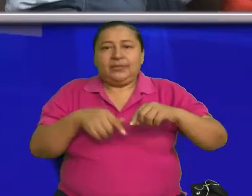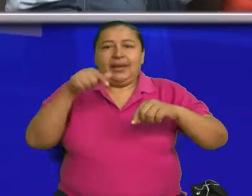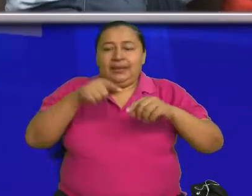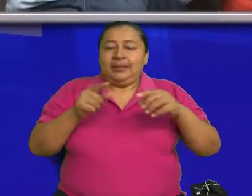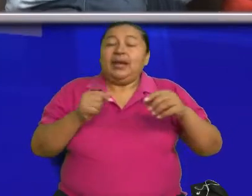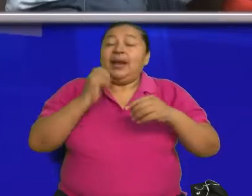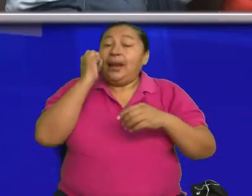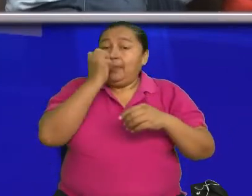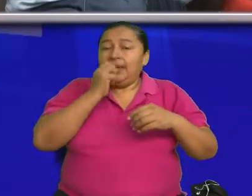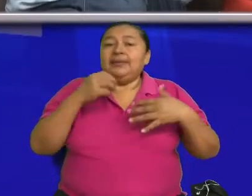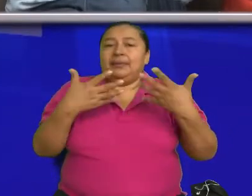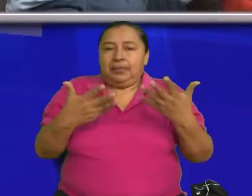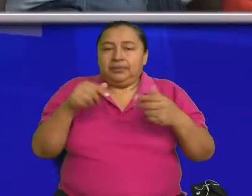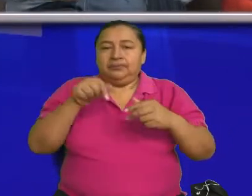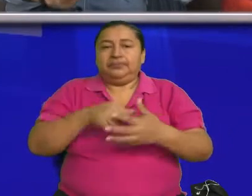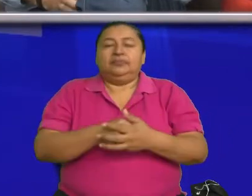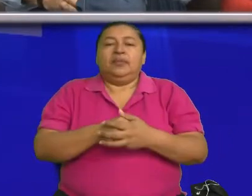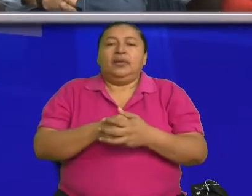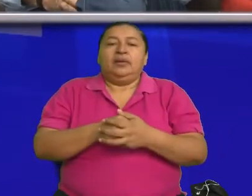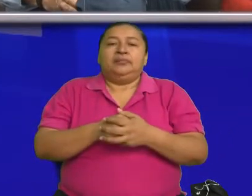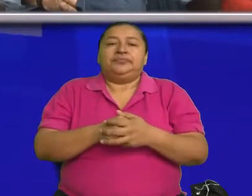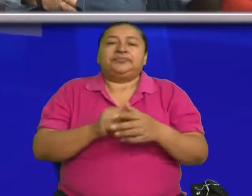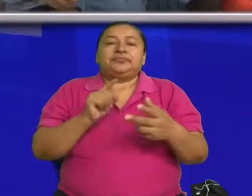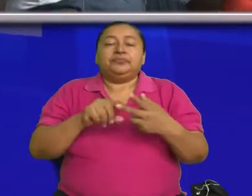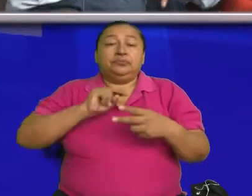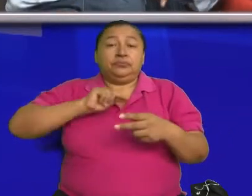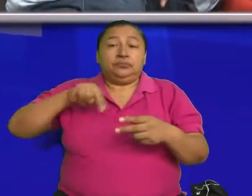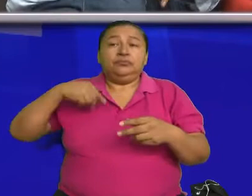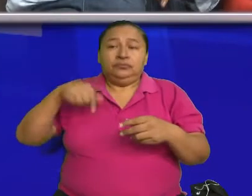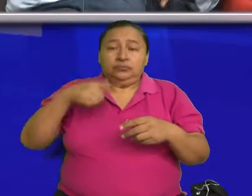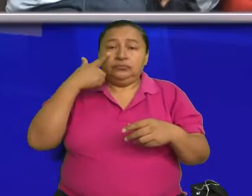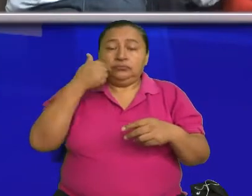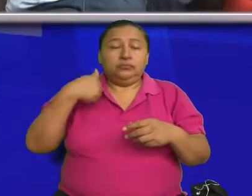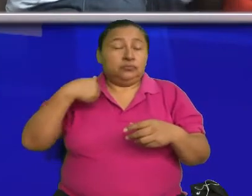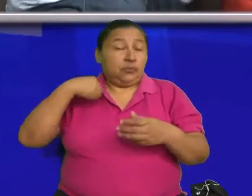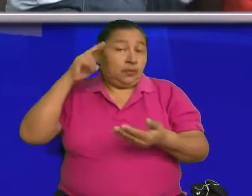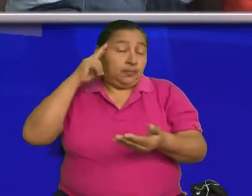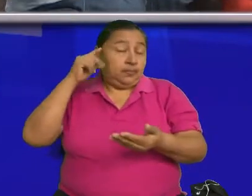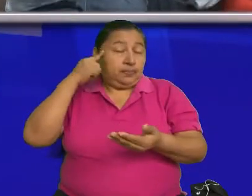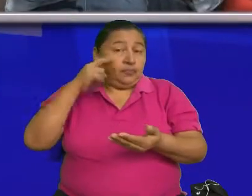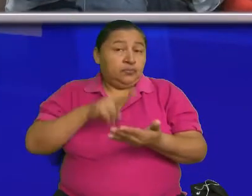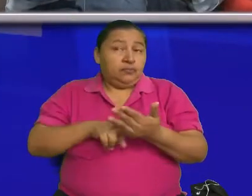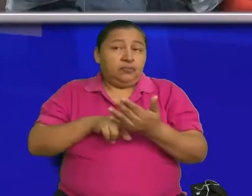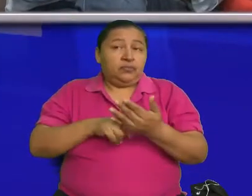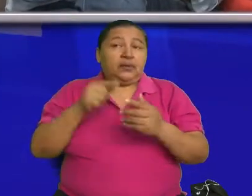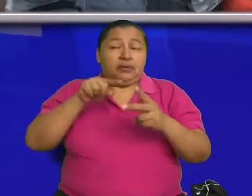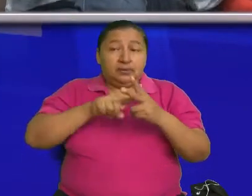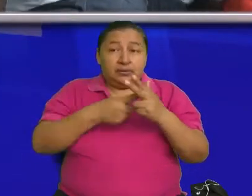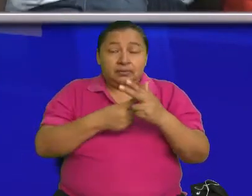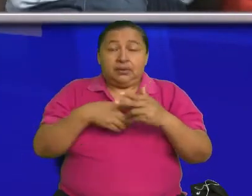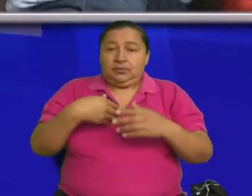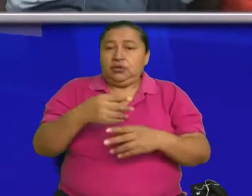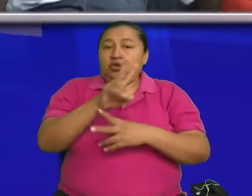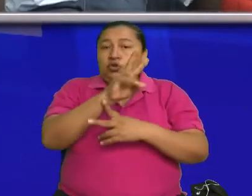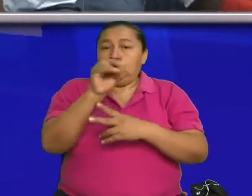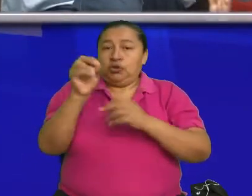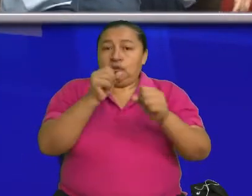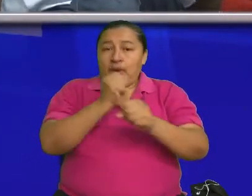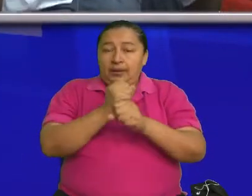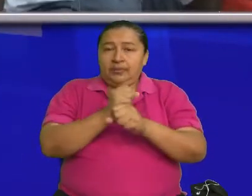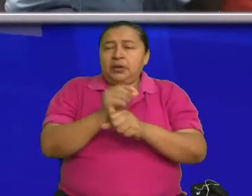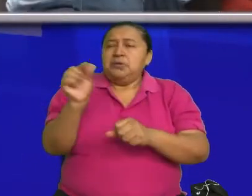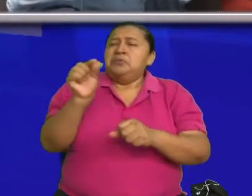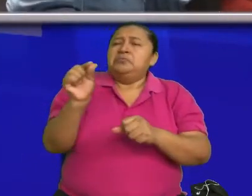parte, el maíz. Entonces nosotros tenemos, fíjate que yo considero, ahora que vamos a entrar al Bicentenario, pues ya son, faltan